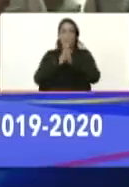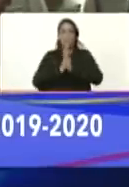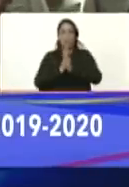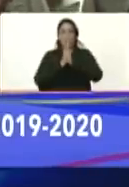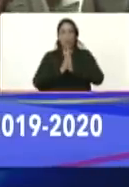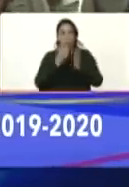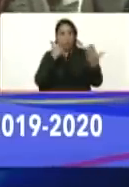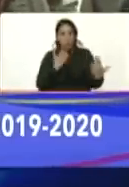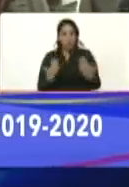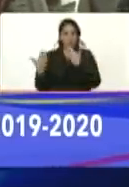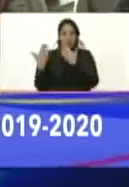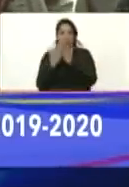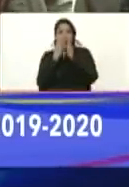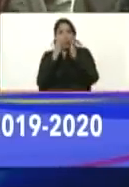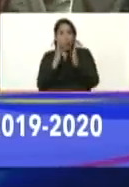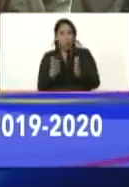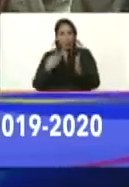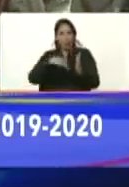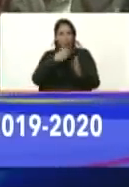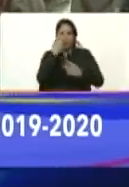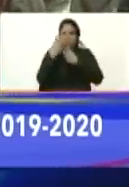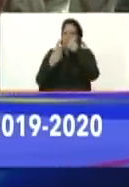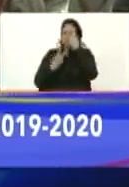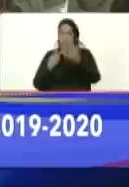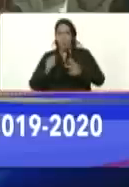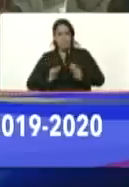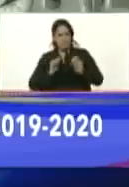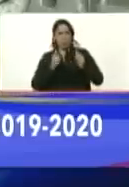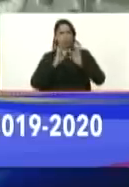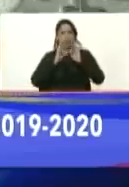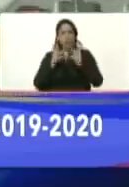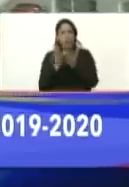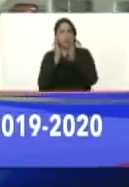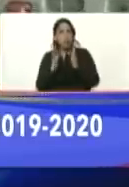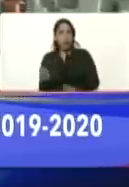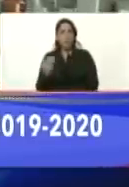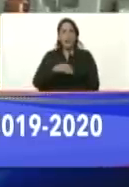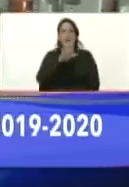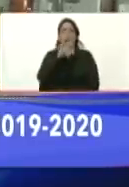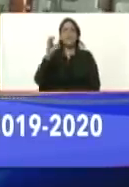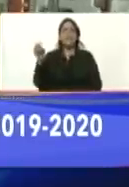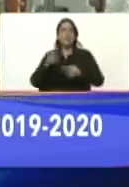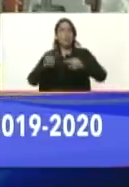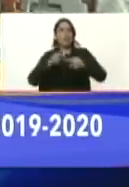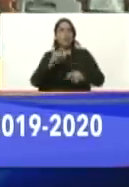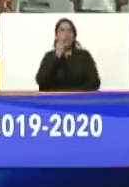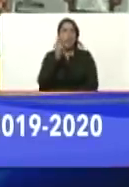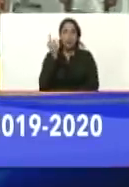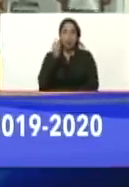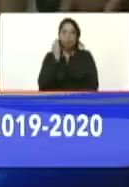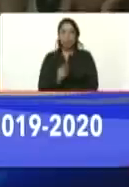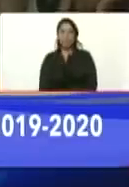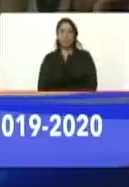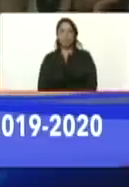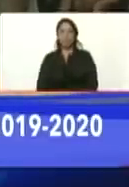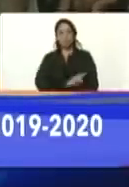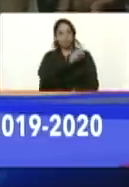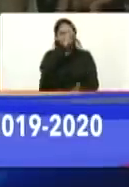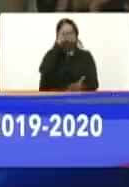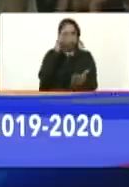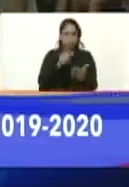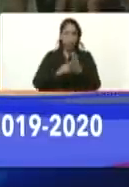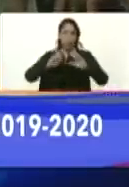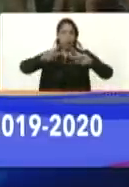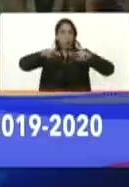estamos viendo a la escuela no podemos comentar de una escuela para más de 500 niños y niñas totalmente